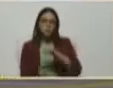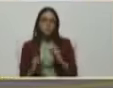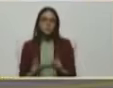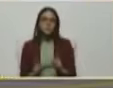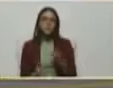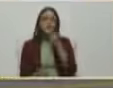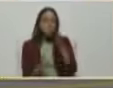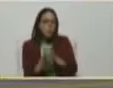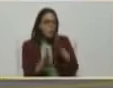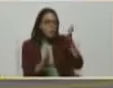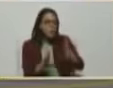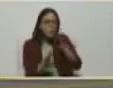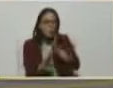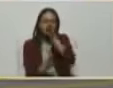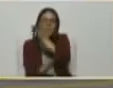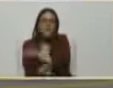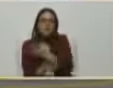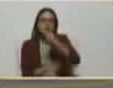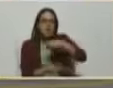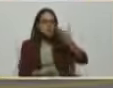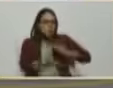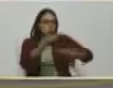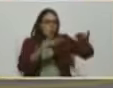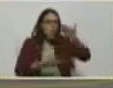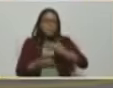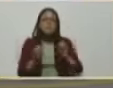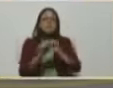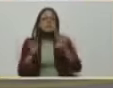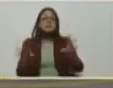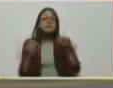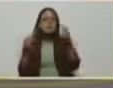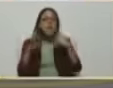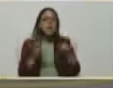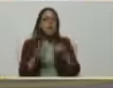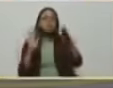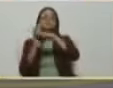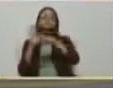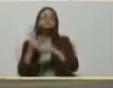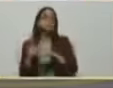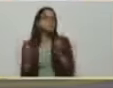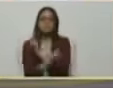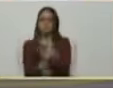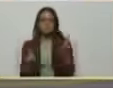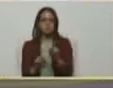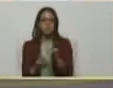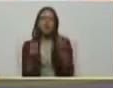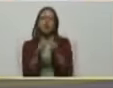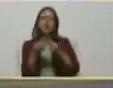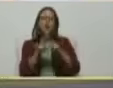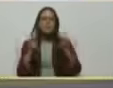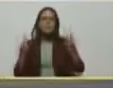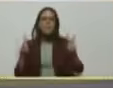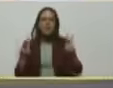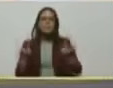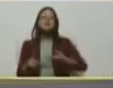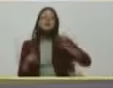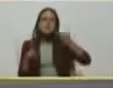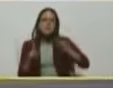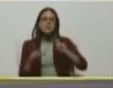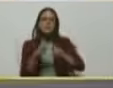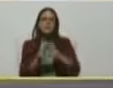Buena vecindad, cooperación sin condicionamiento y paz, región de paz.